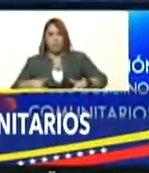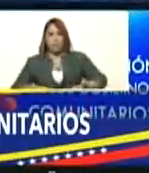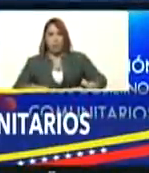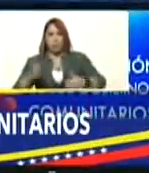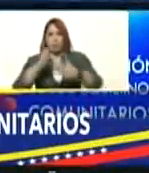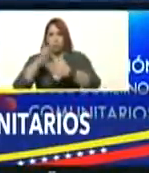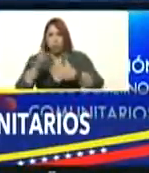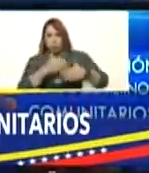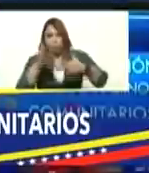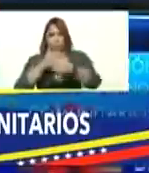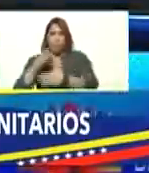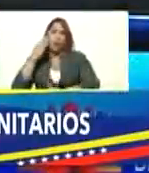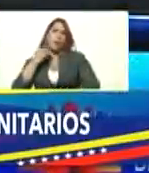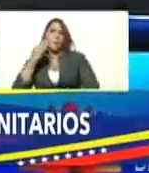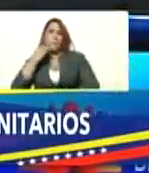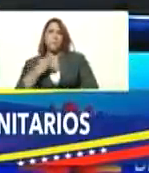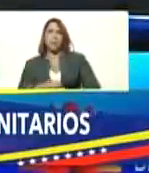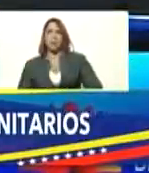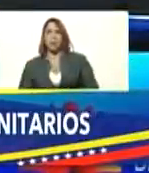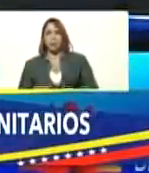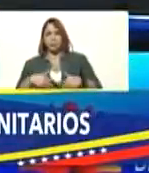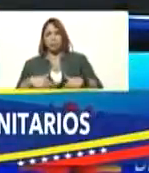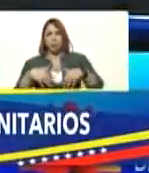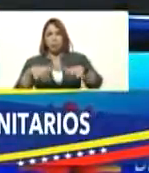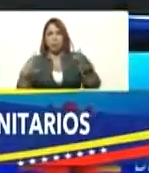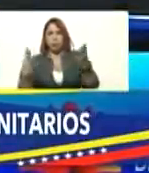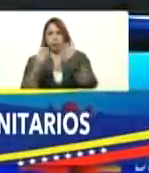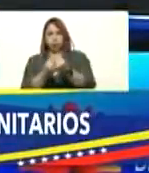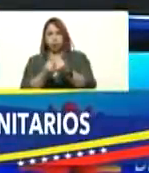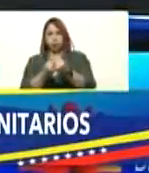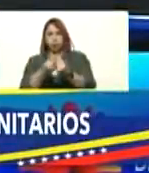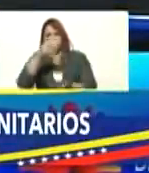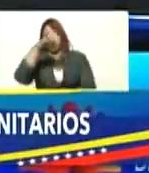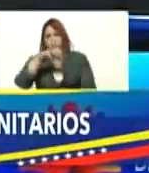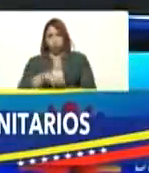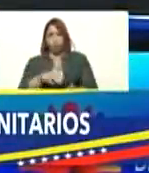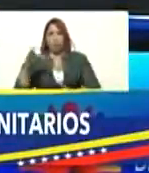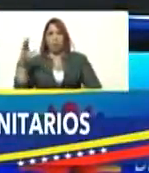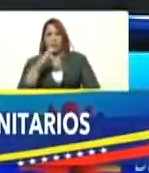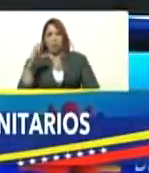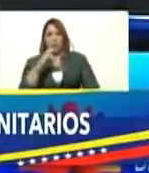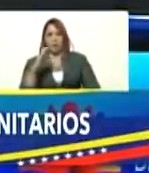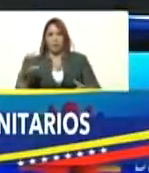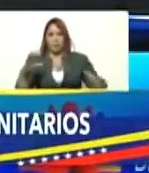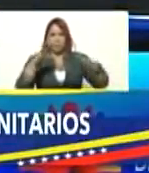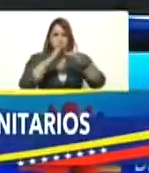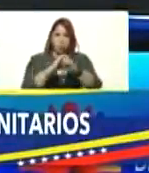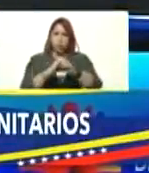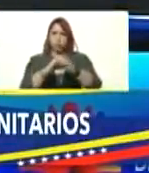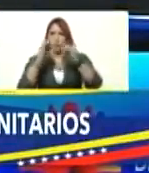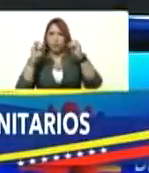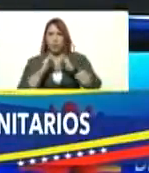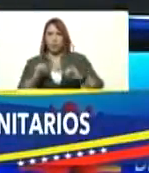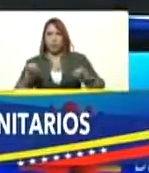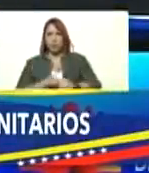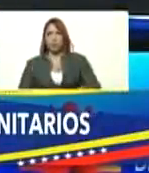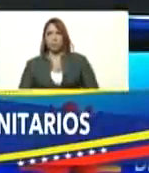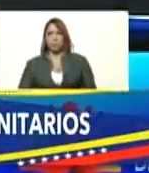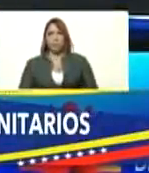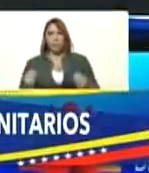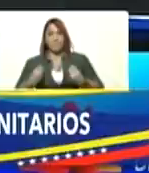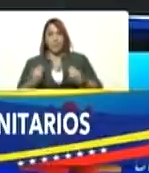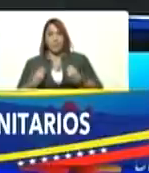sus experiencias y marchen juntos, y la región capital sea una región de felicidad, del